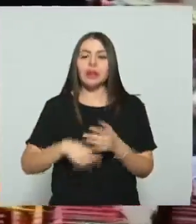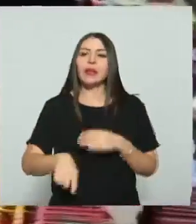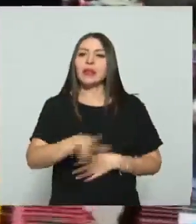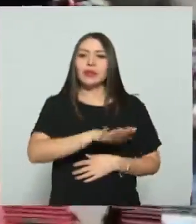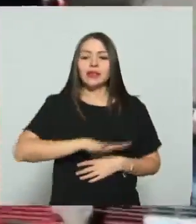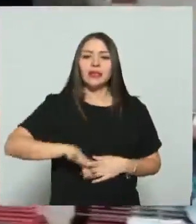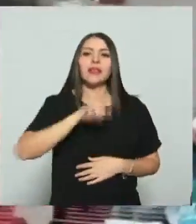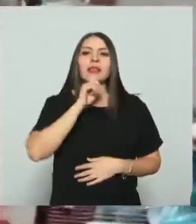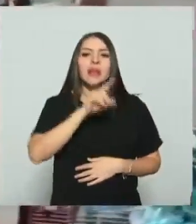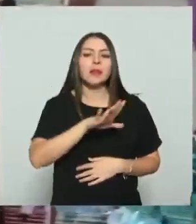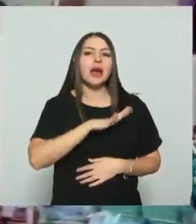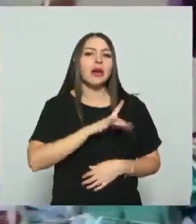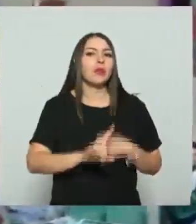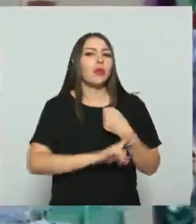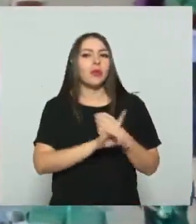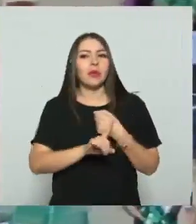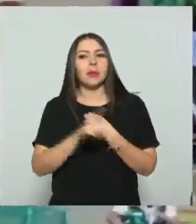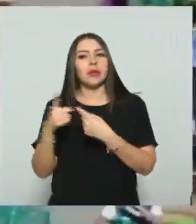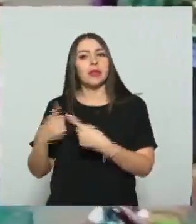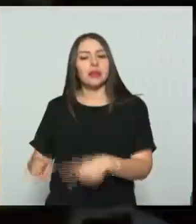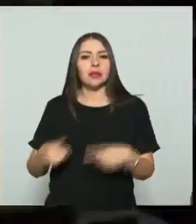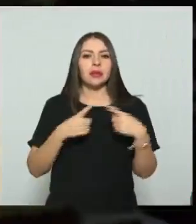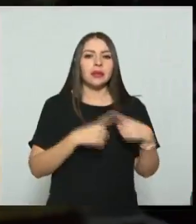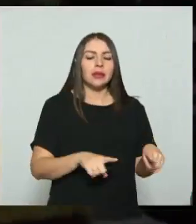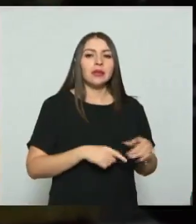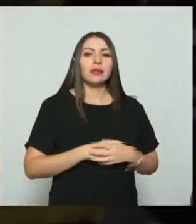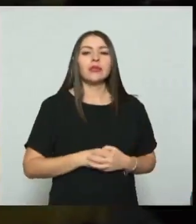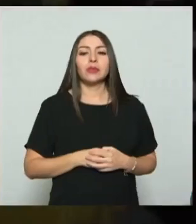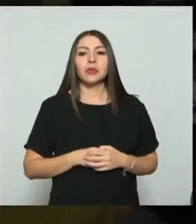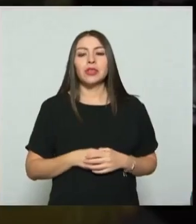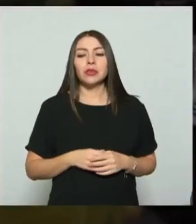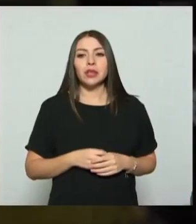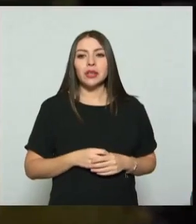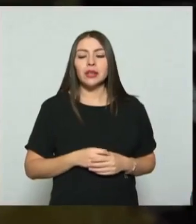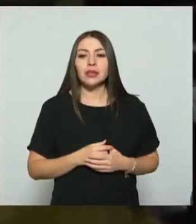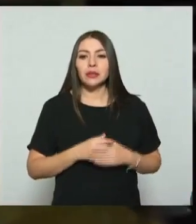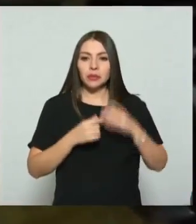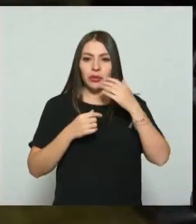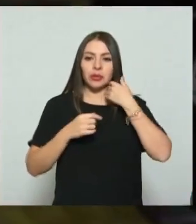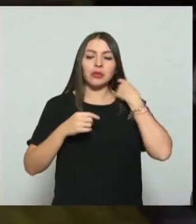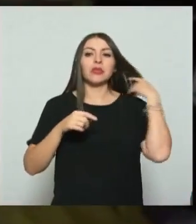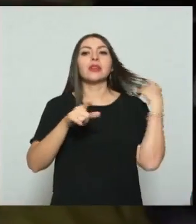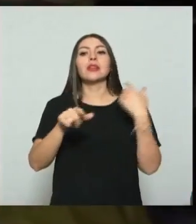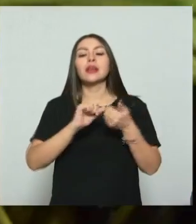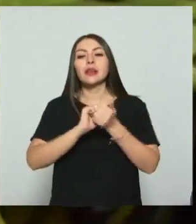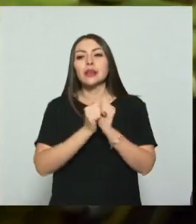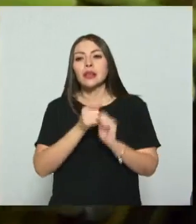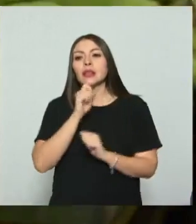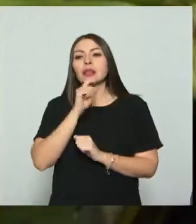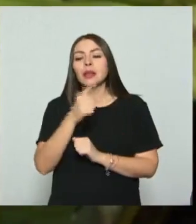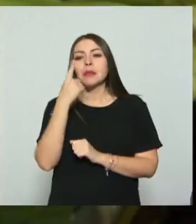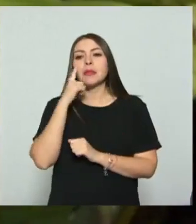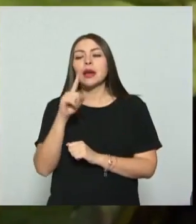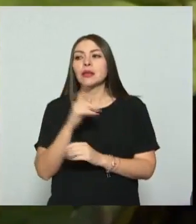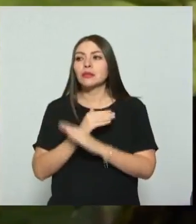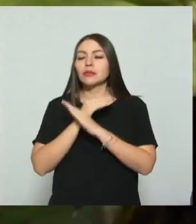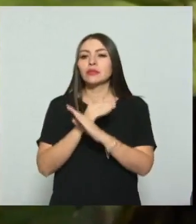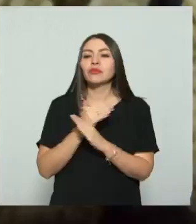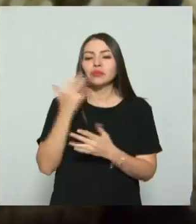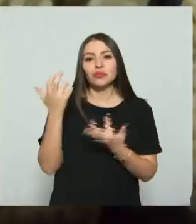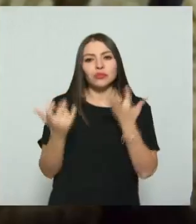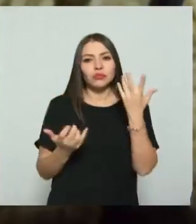también tiene diversos problemas. Además, hay que tomar en cuenta que se están preparando también para prevenir incendios. Usted ya